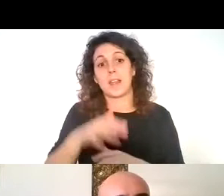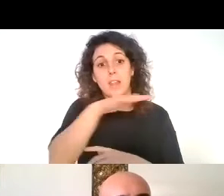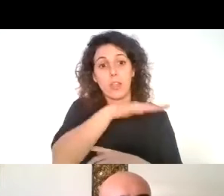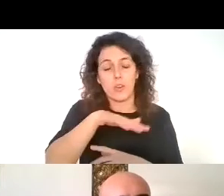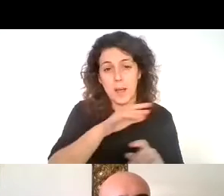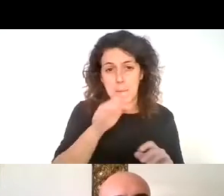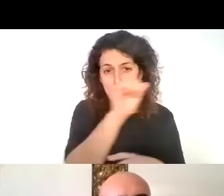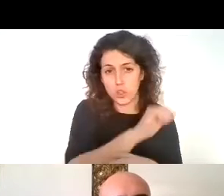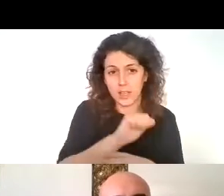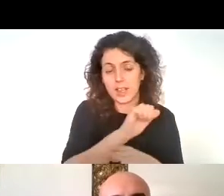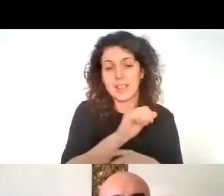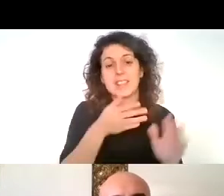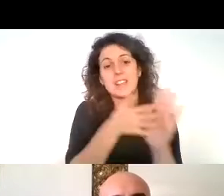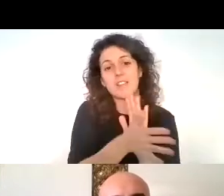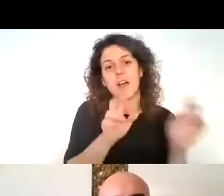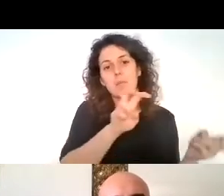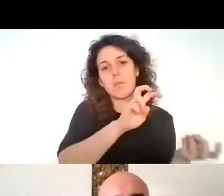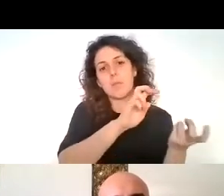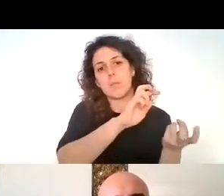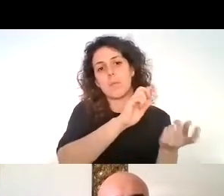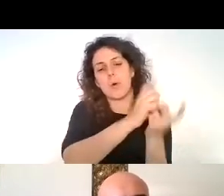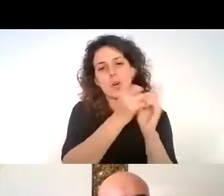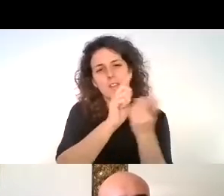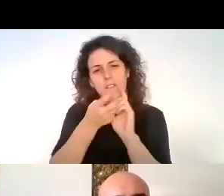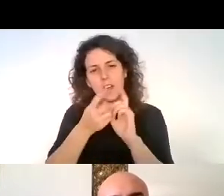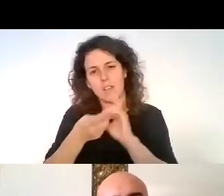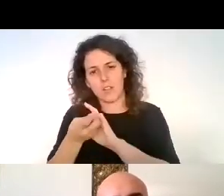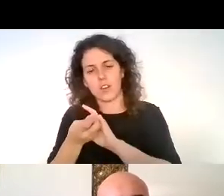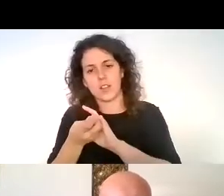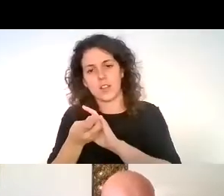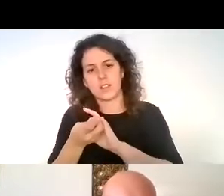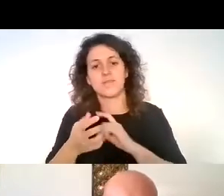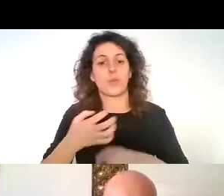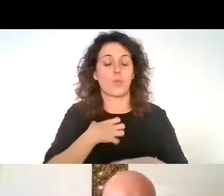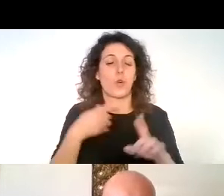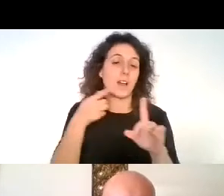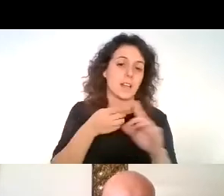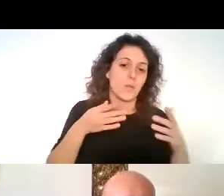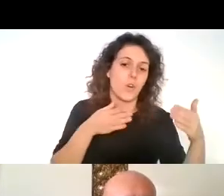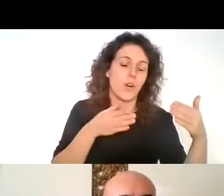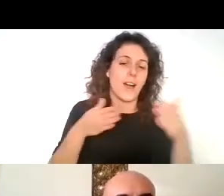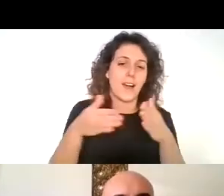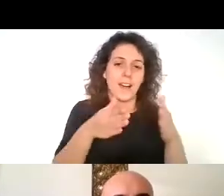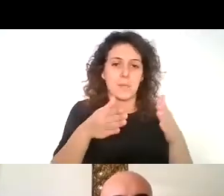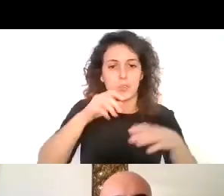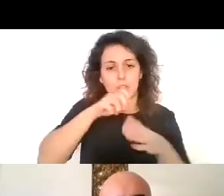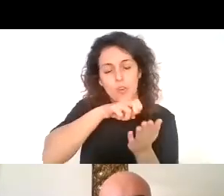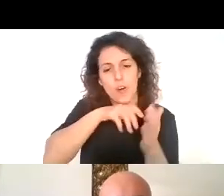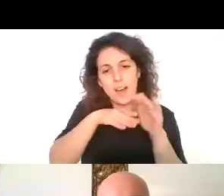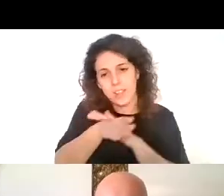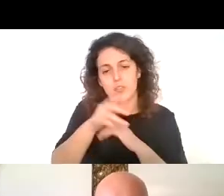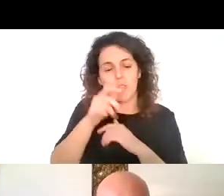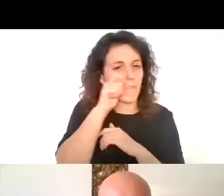provoca que no se puedan realizar modificaciones urbanísticas para facilitar los accesos o los caminos de visita. Todos